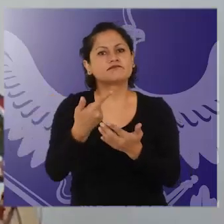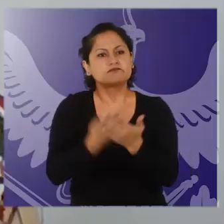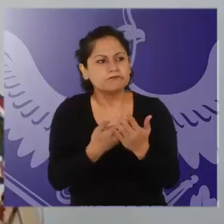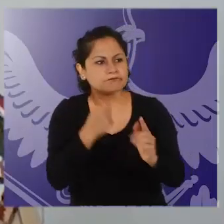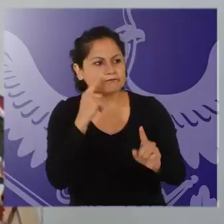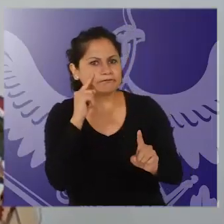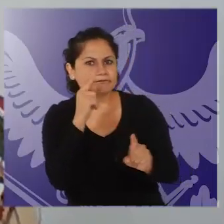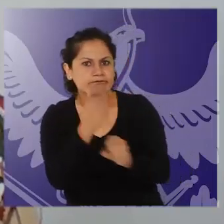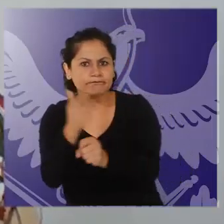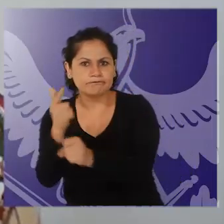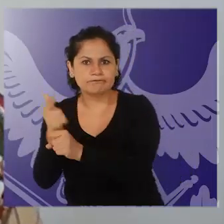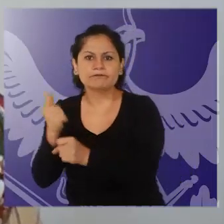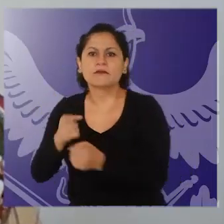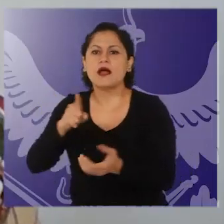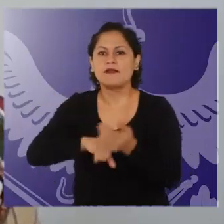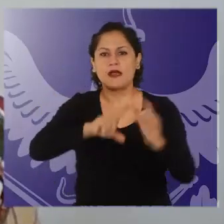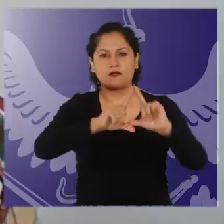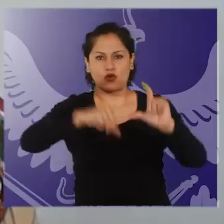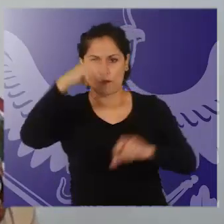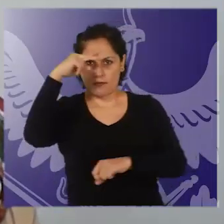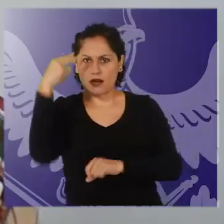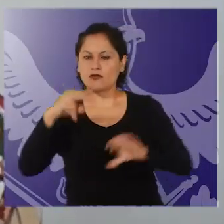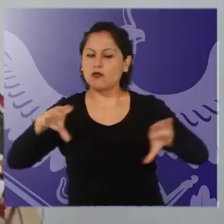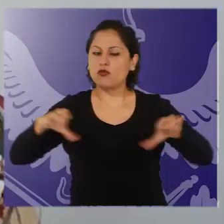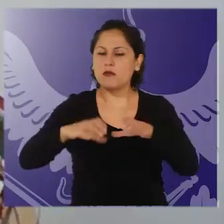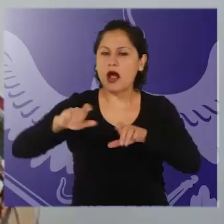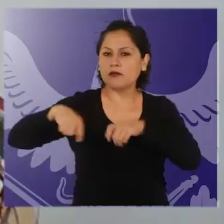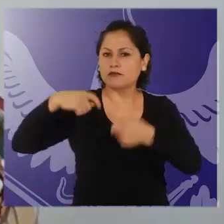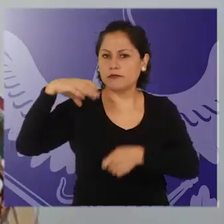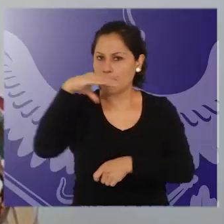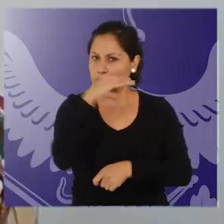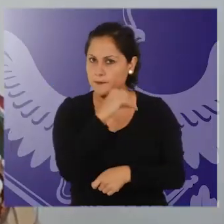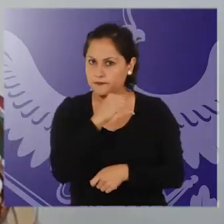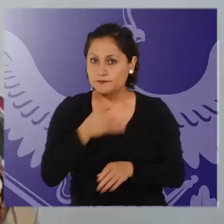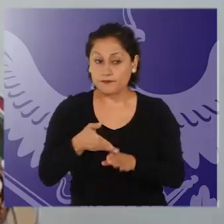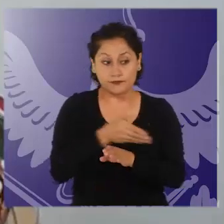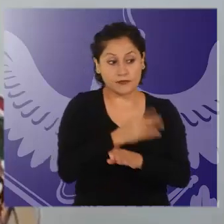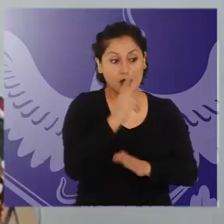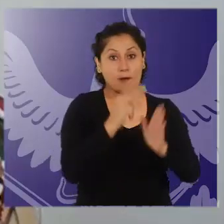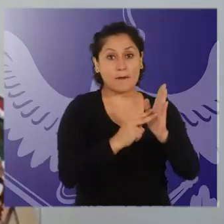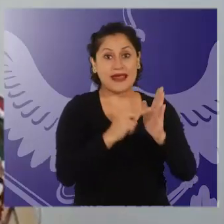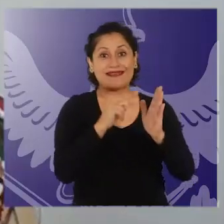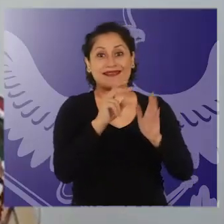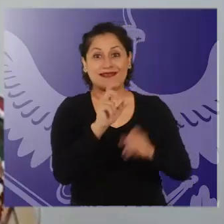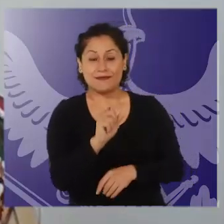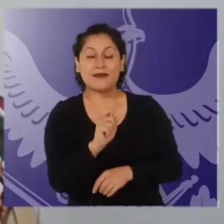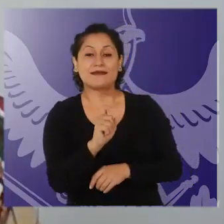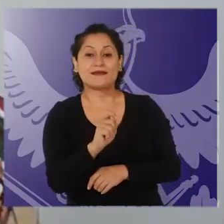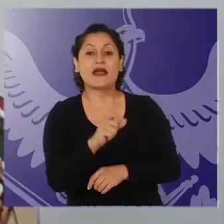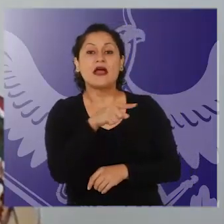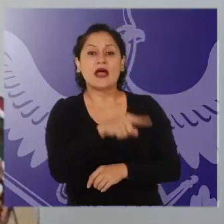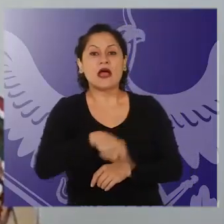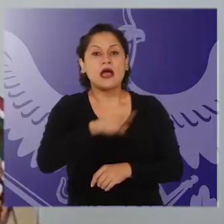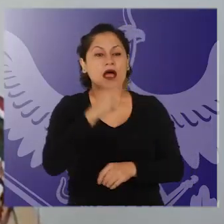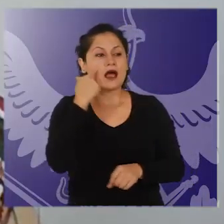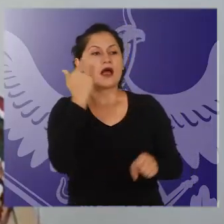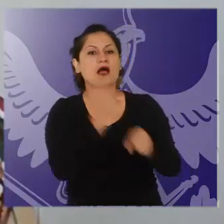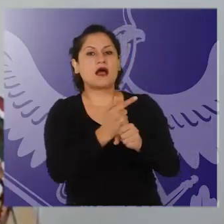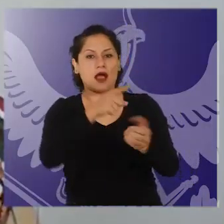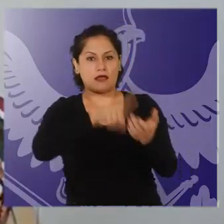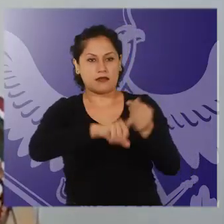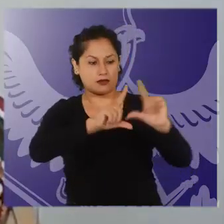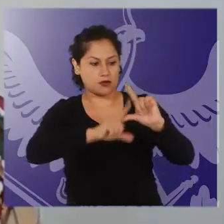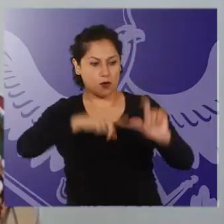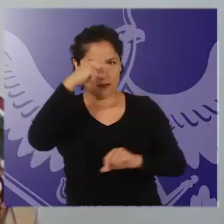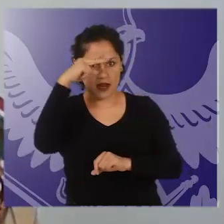estadística y jurídica del pueblo y comunidades afromexicanas. De acuerdo con los recientes resultados del Censo 2020, en México el 2% de